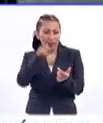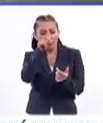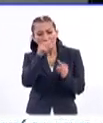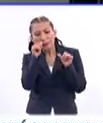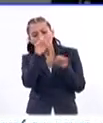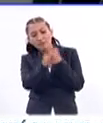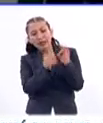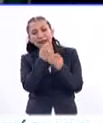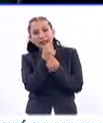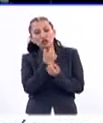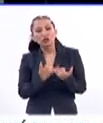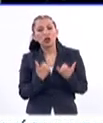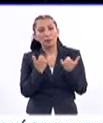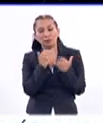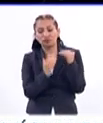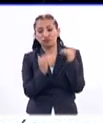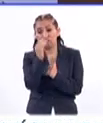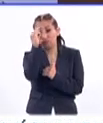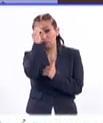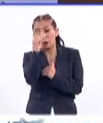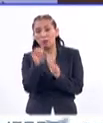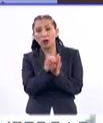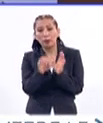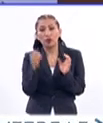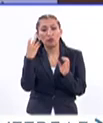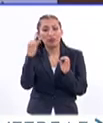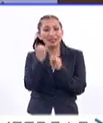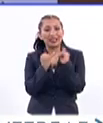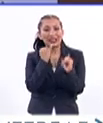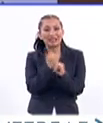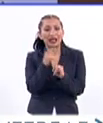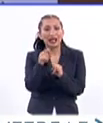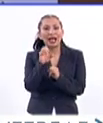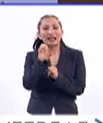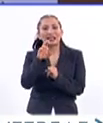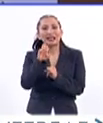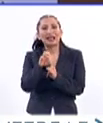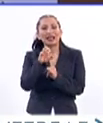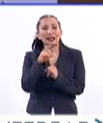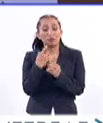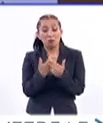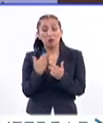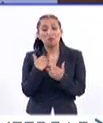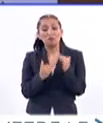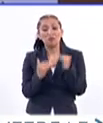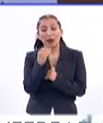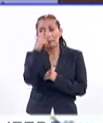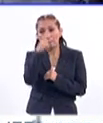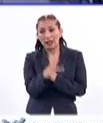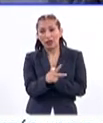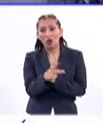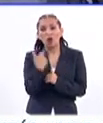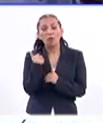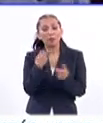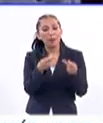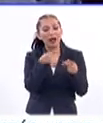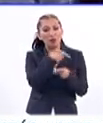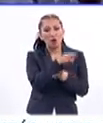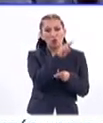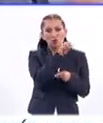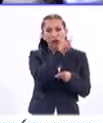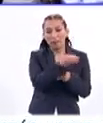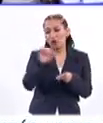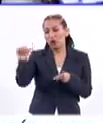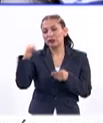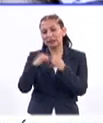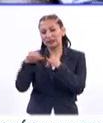en la atención de niños y jóvenes sobresalientes, como el Congreso Internacional Enriqueciendo Mentes Sobresalientes México, organizado por la UNAM